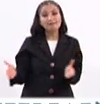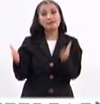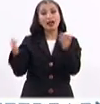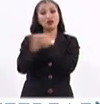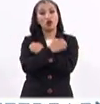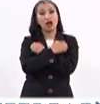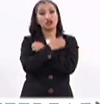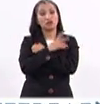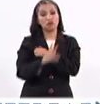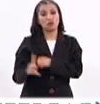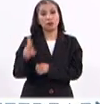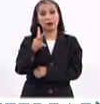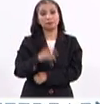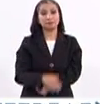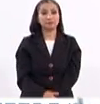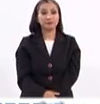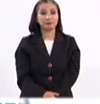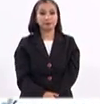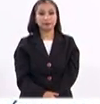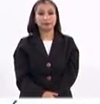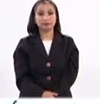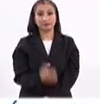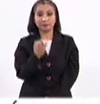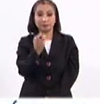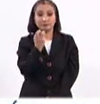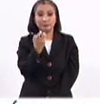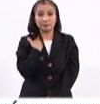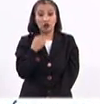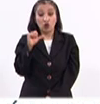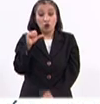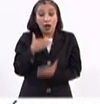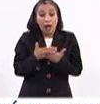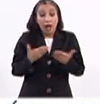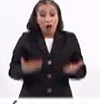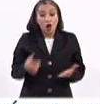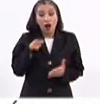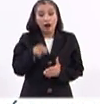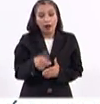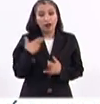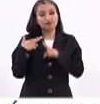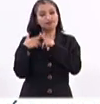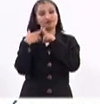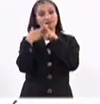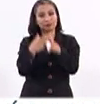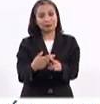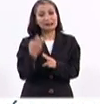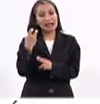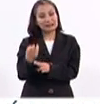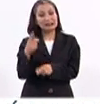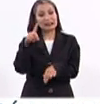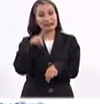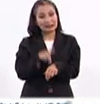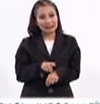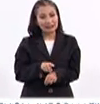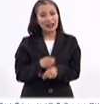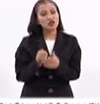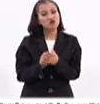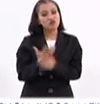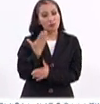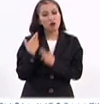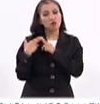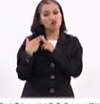impulsar la educación pública. Y por eso el día de hoy vamos a conmemorar este